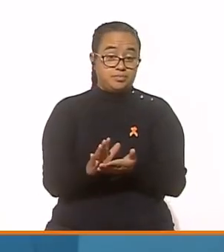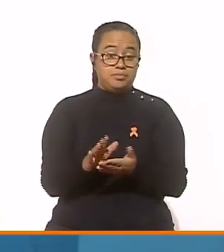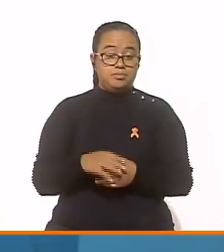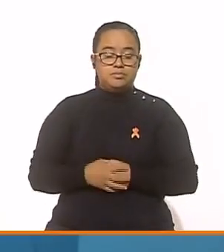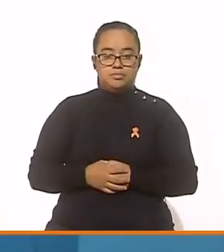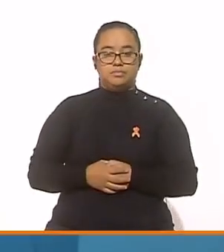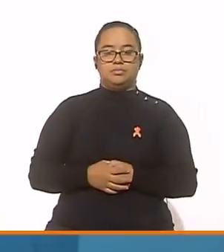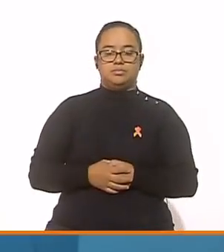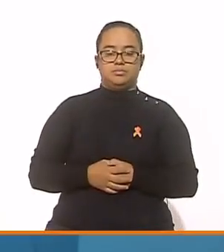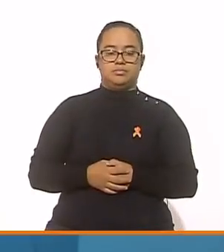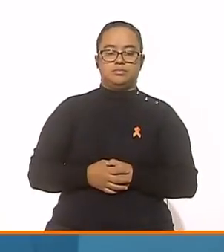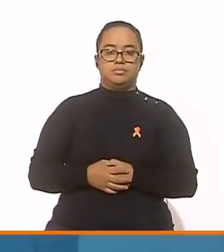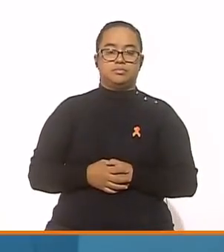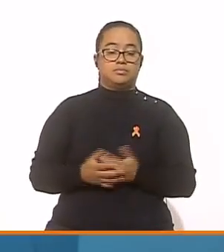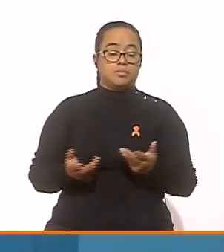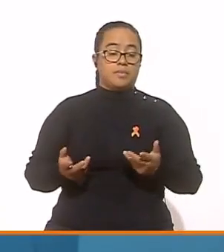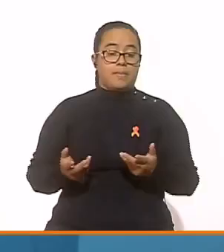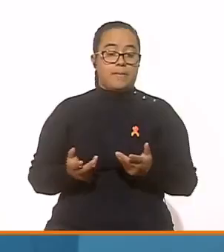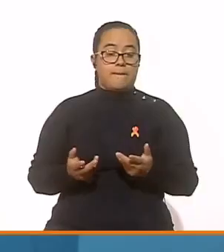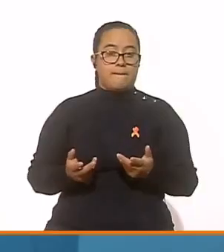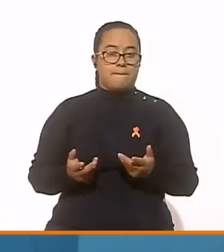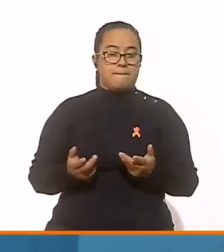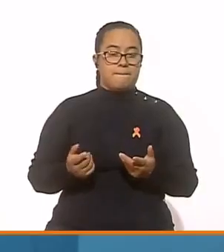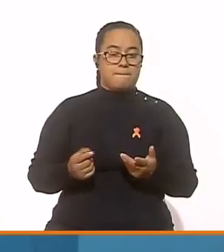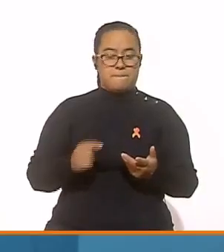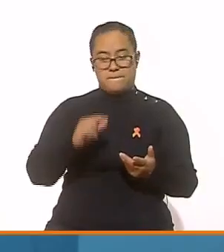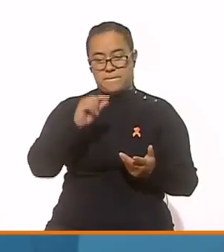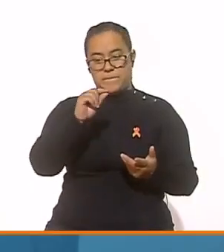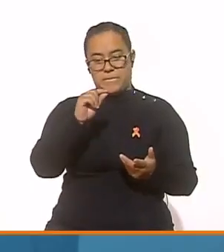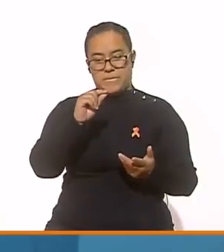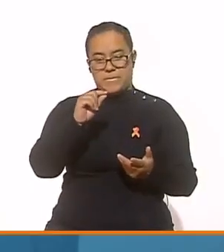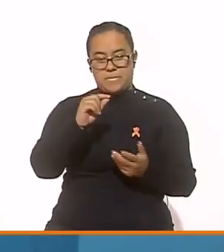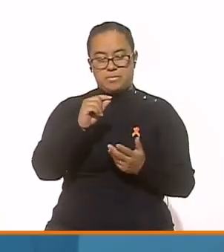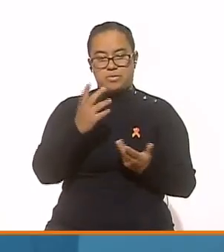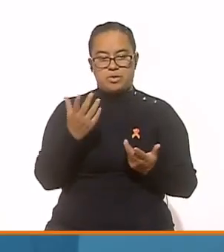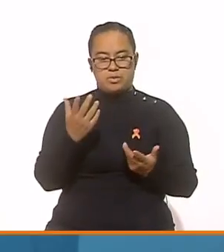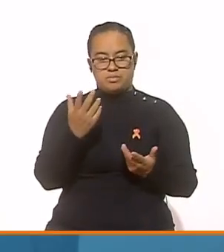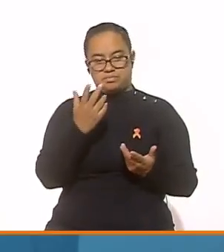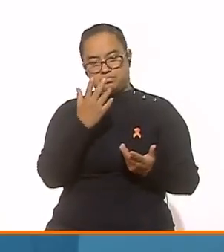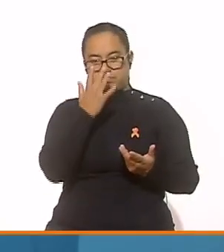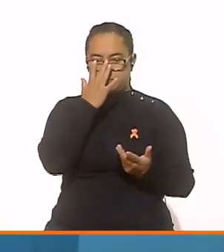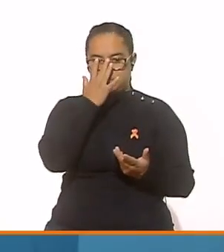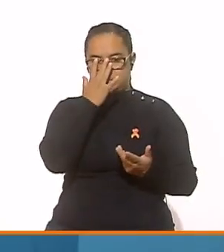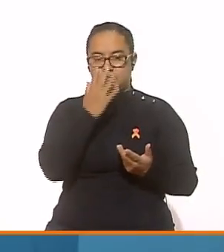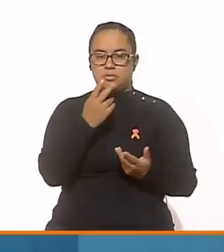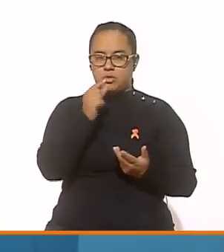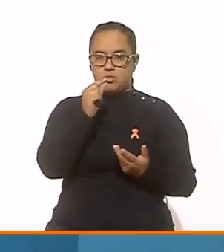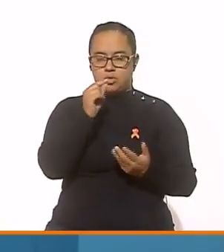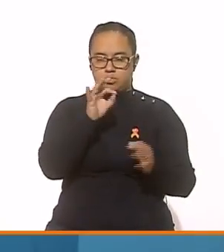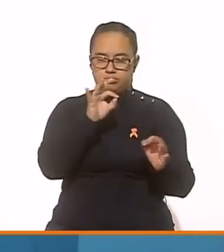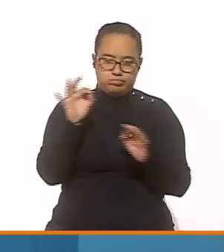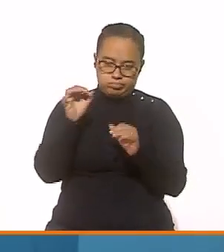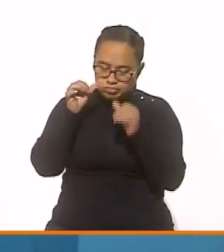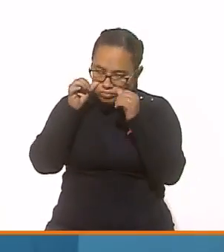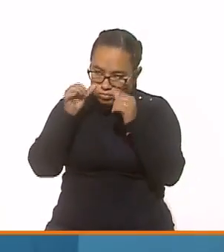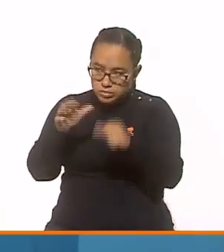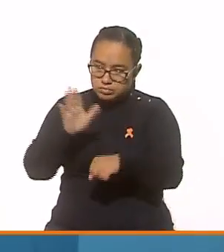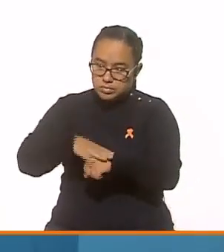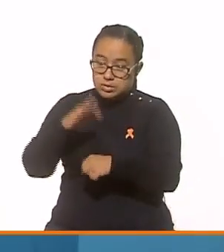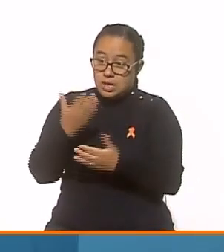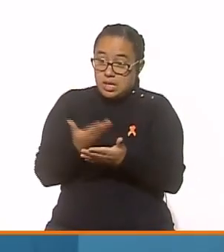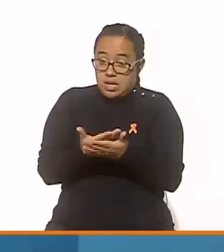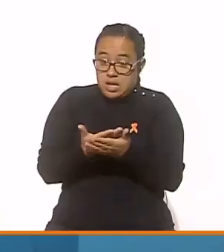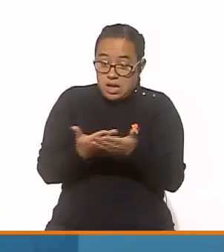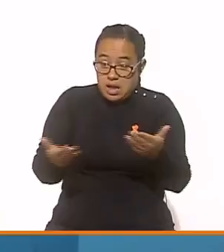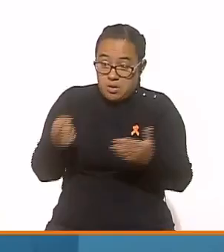que sí es, pues, un tanto de llamar la atención, ¿no? Es decir, que se haya dado en